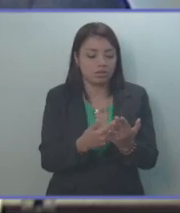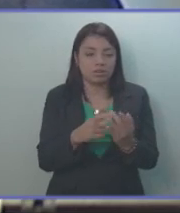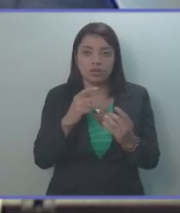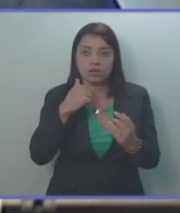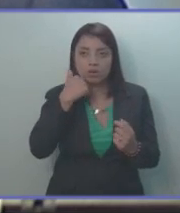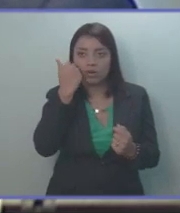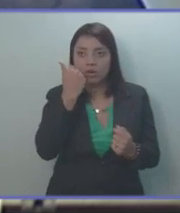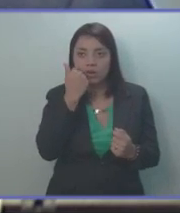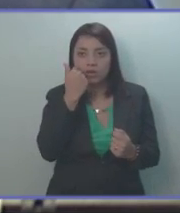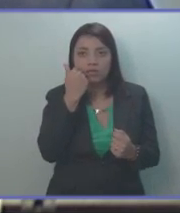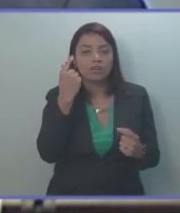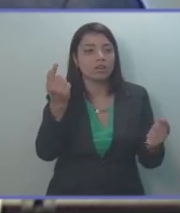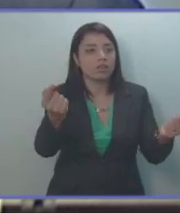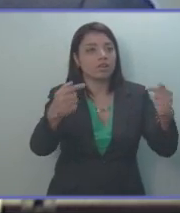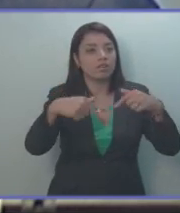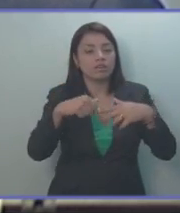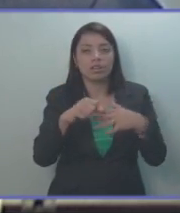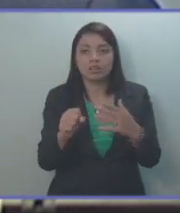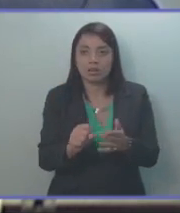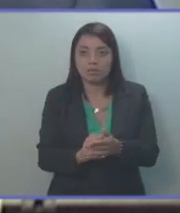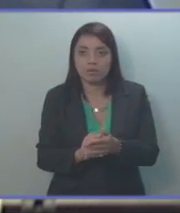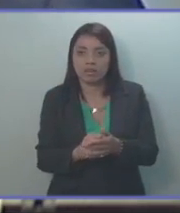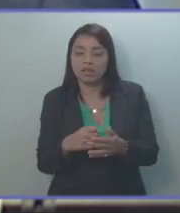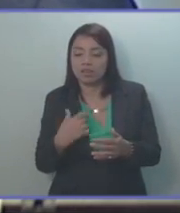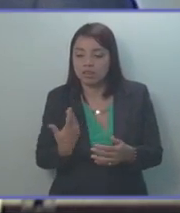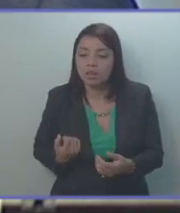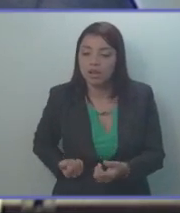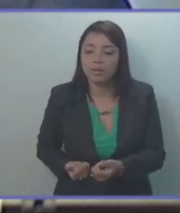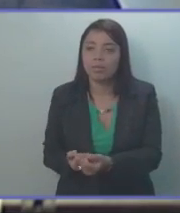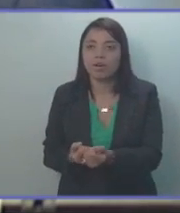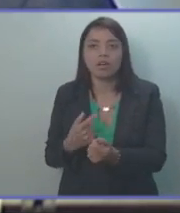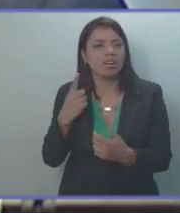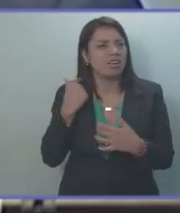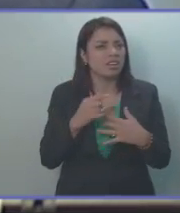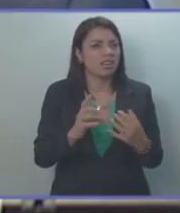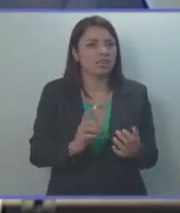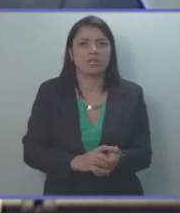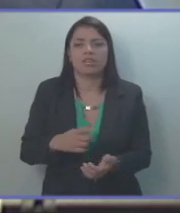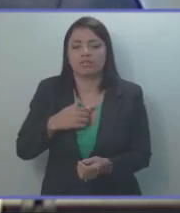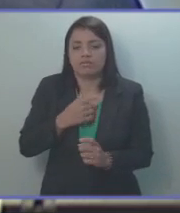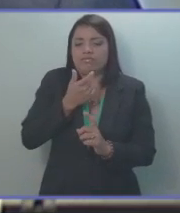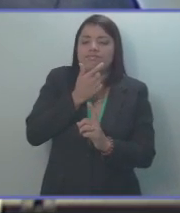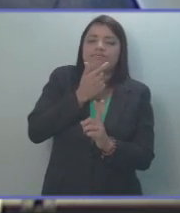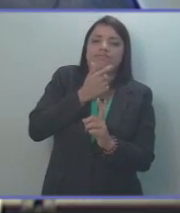había venido a la asamblea a pedir apoyo y que los diputados nos habíamos reído de él.